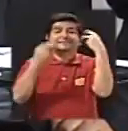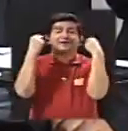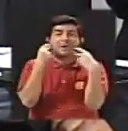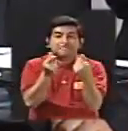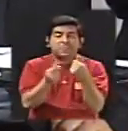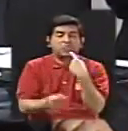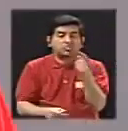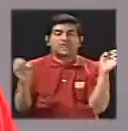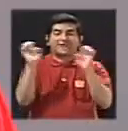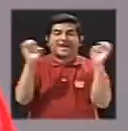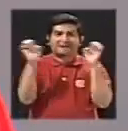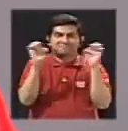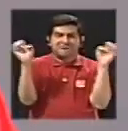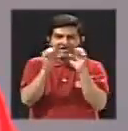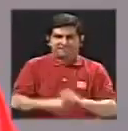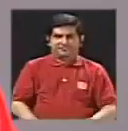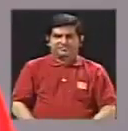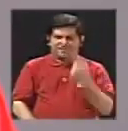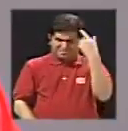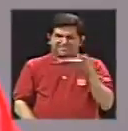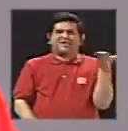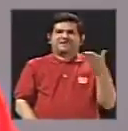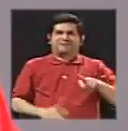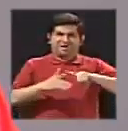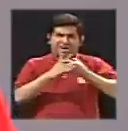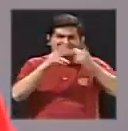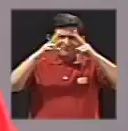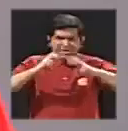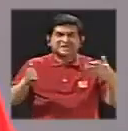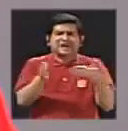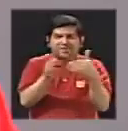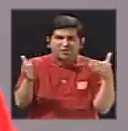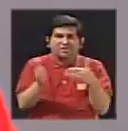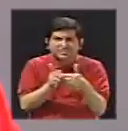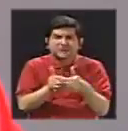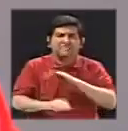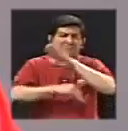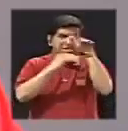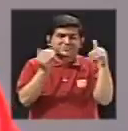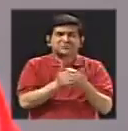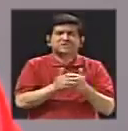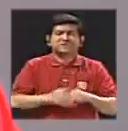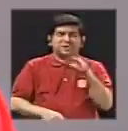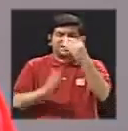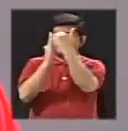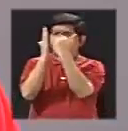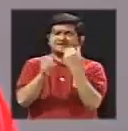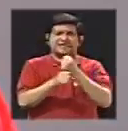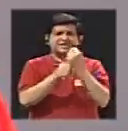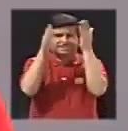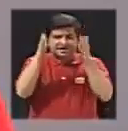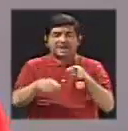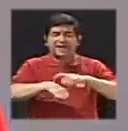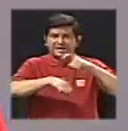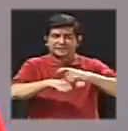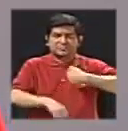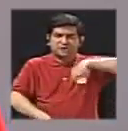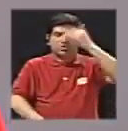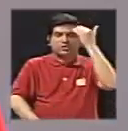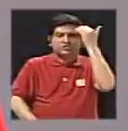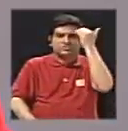de declarar una emergencia. ¿Para qué? Para empezar a revisar de nuevo todos los cuadros de personal. En ese momento nosotros